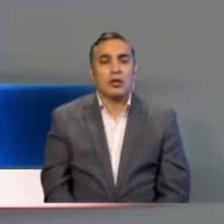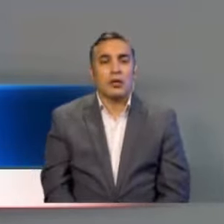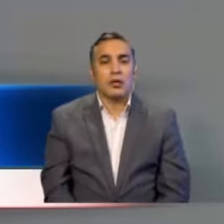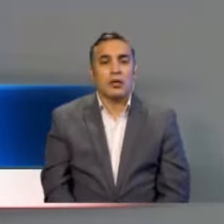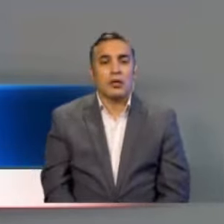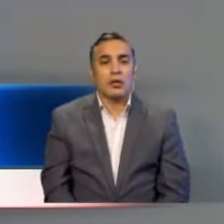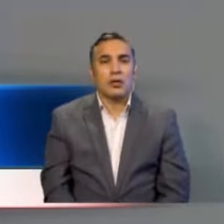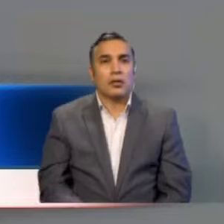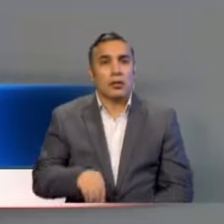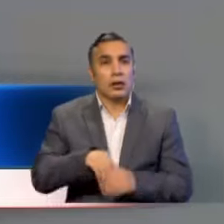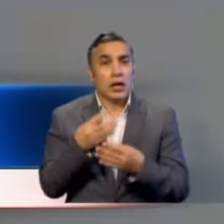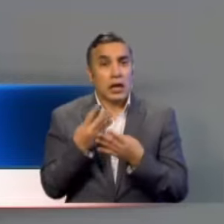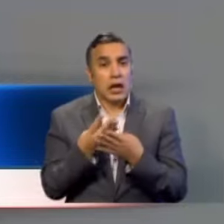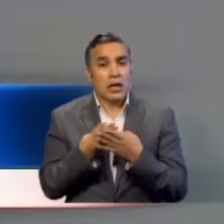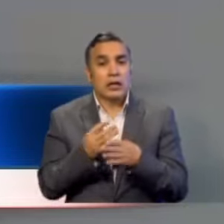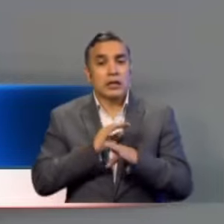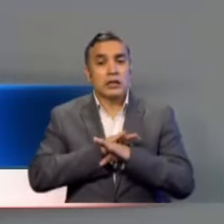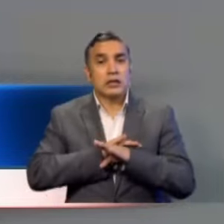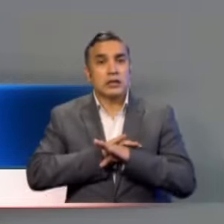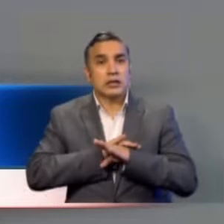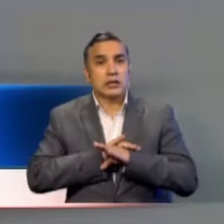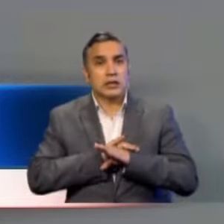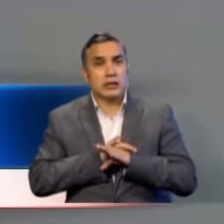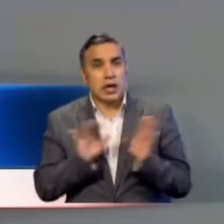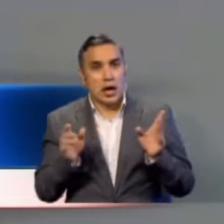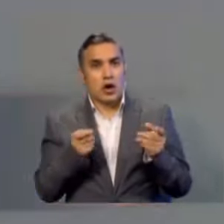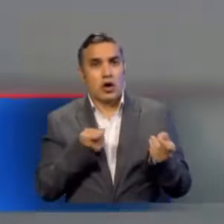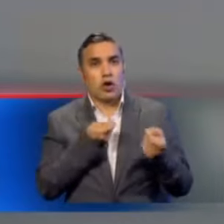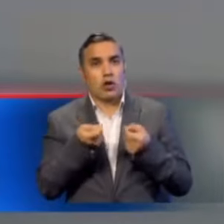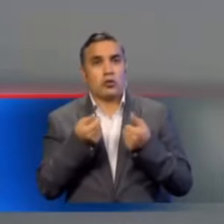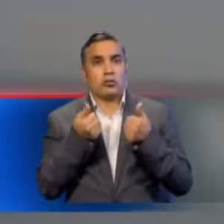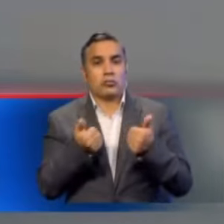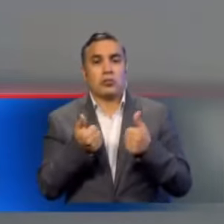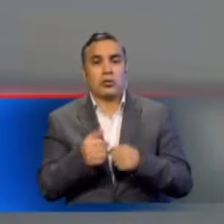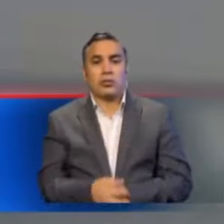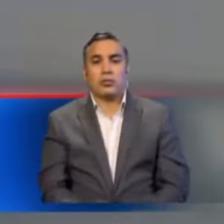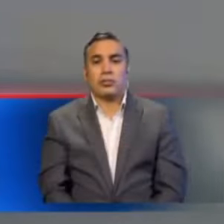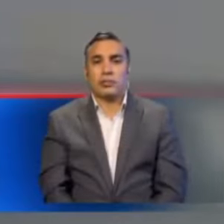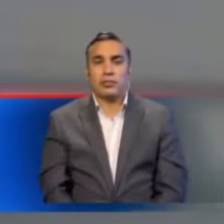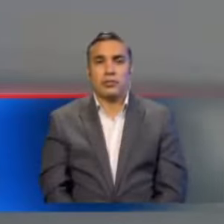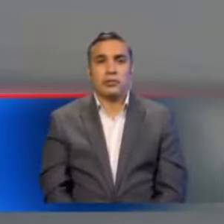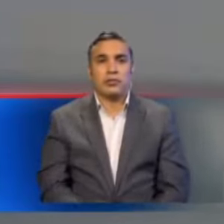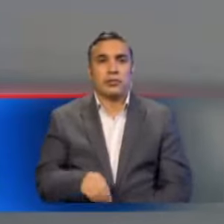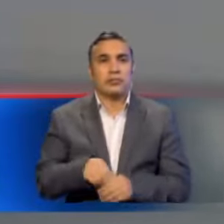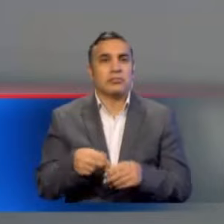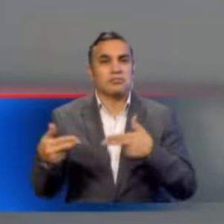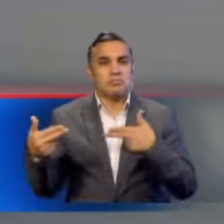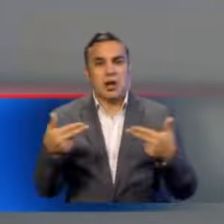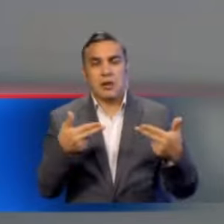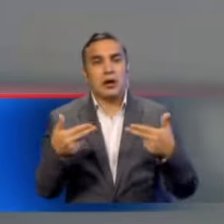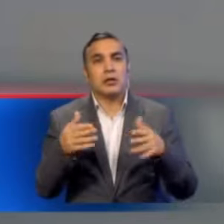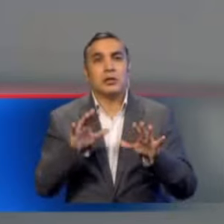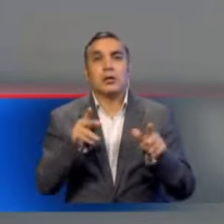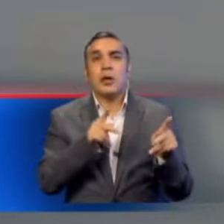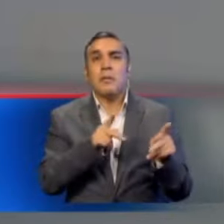que en un recinto carcelario ya ha sido controlada esta actividad